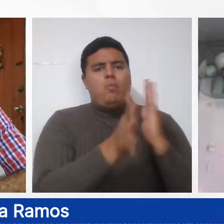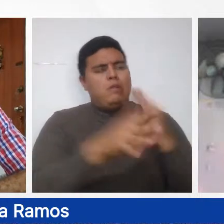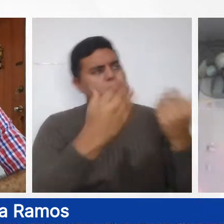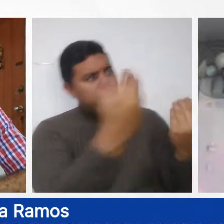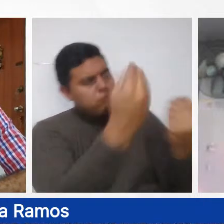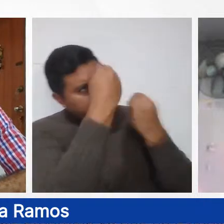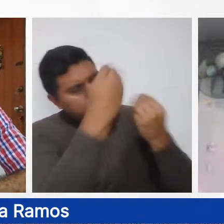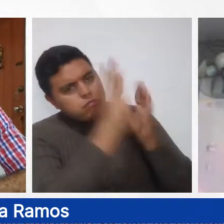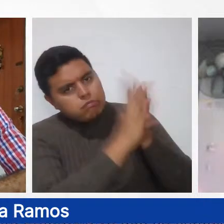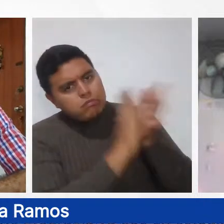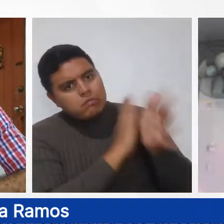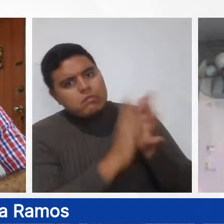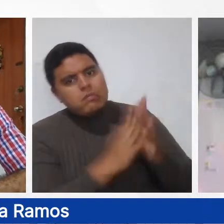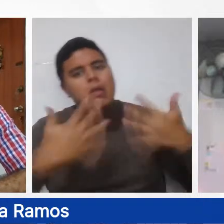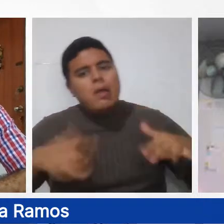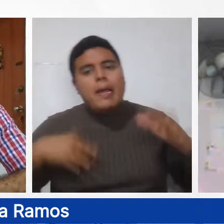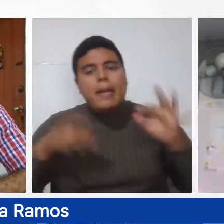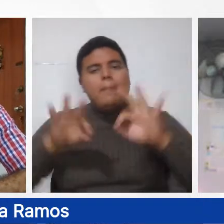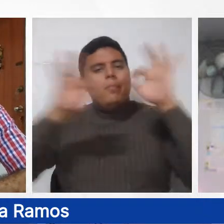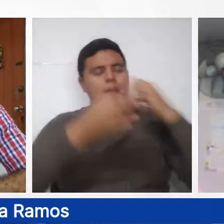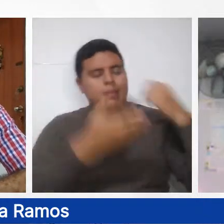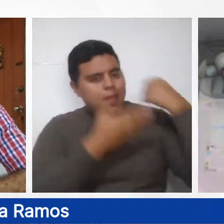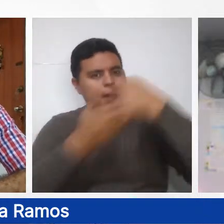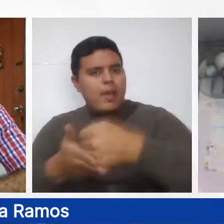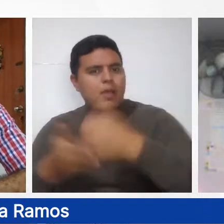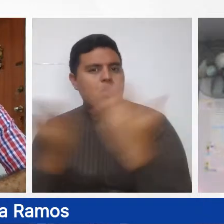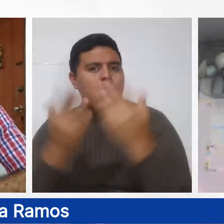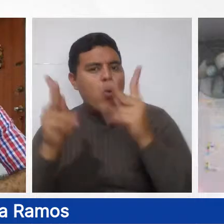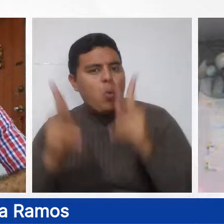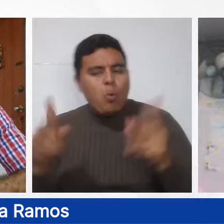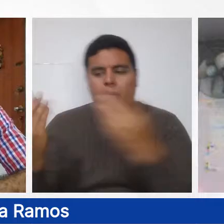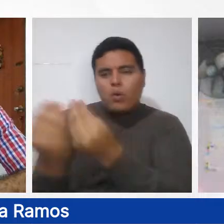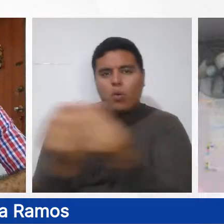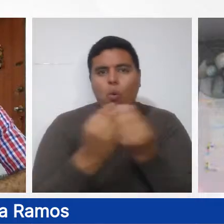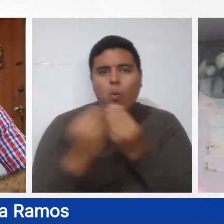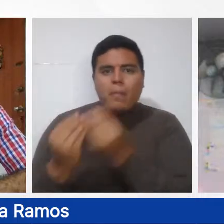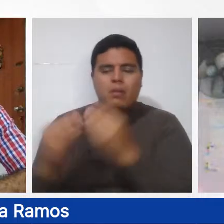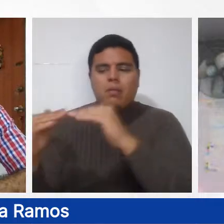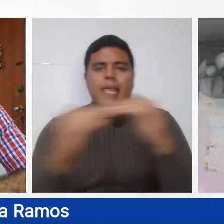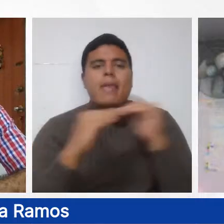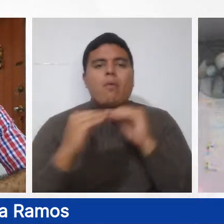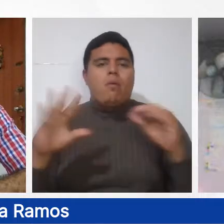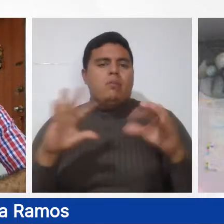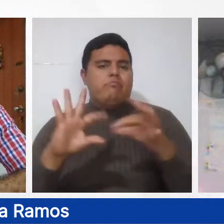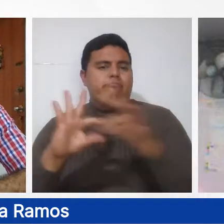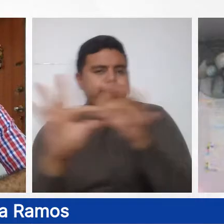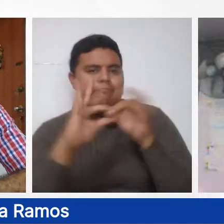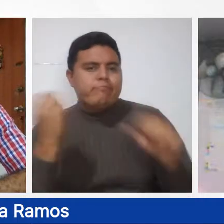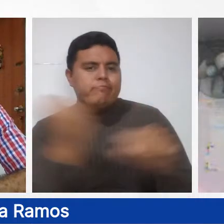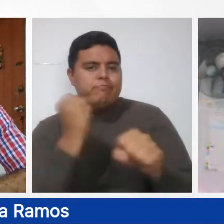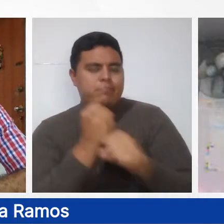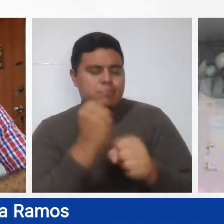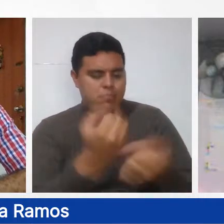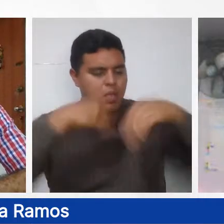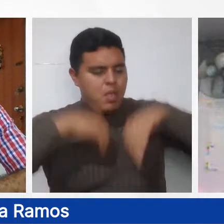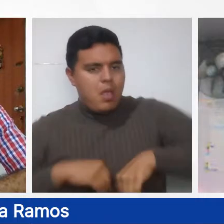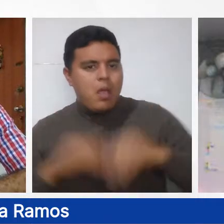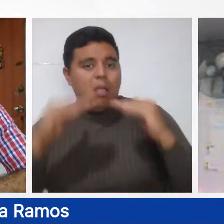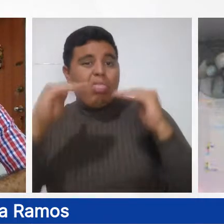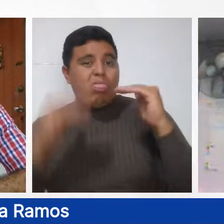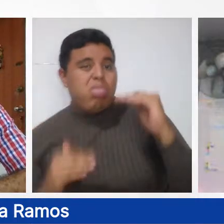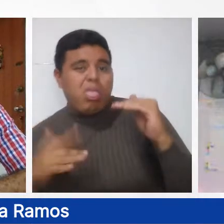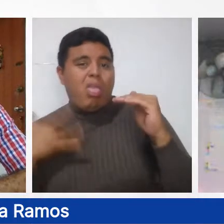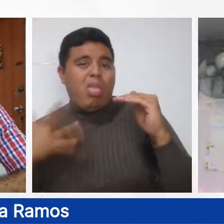como ella lo dice, ayudar para que sus compañeros trabajen de una forma en la que el estudiante no se sienta que está aprendiendo diferente a los demás